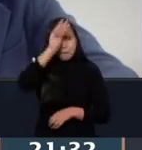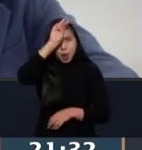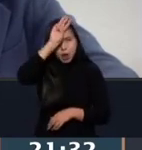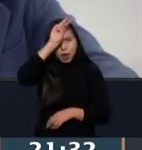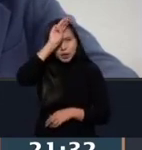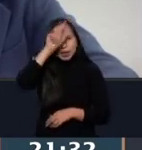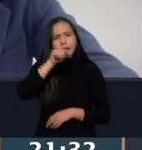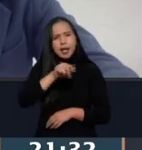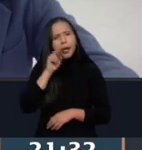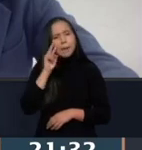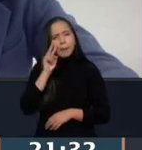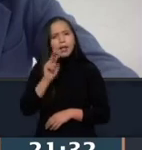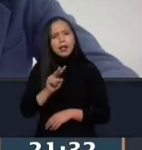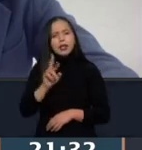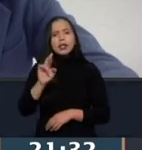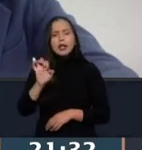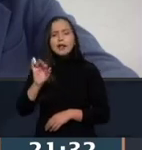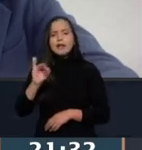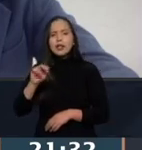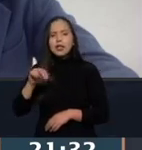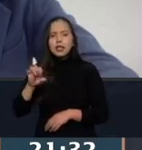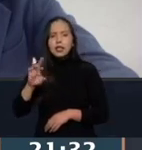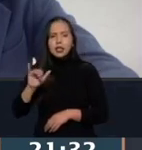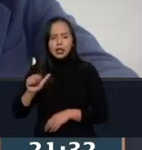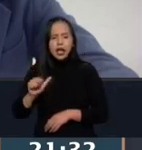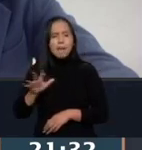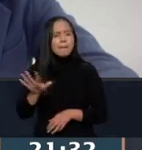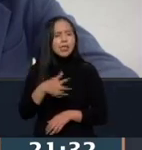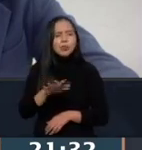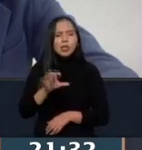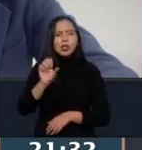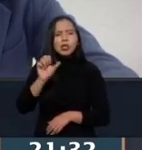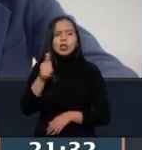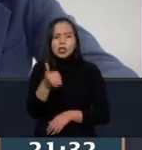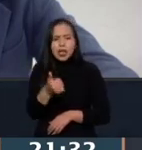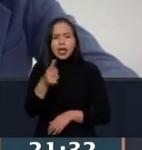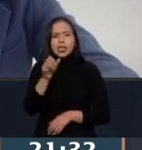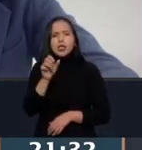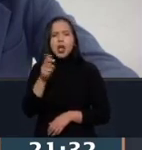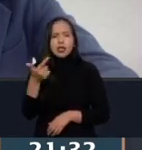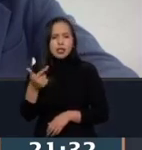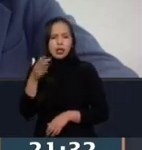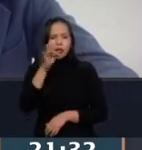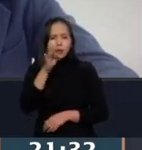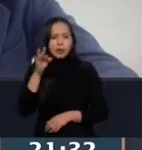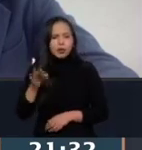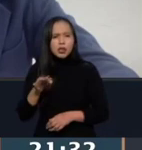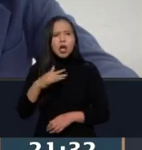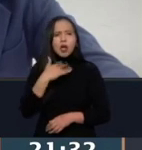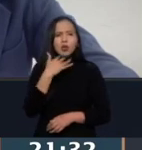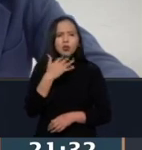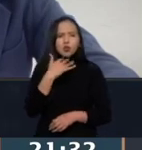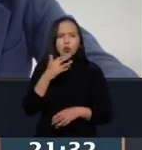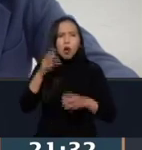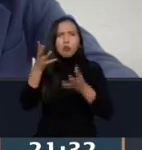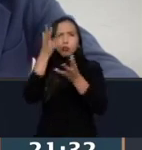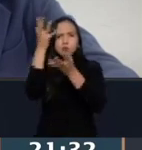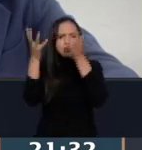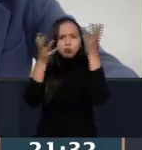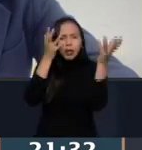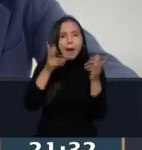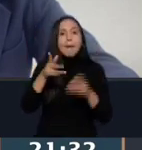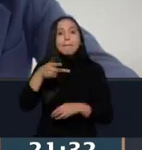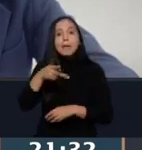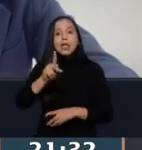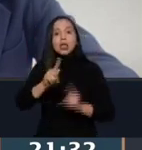la refinería únicamente aporta el mismo dato, entre el 6 y el 7% de los contaminantes, mientras que el